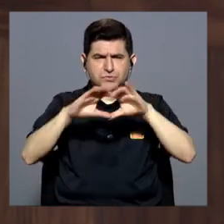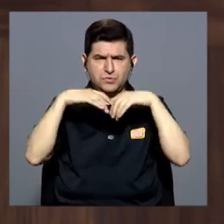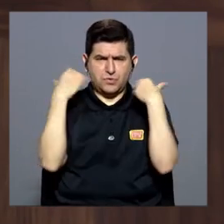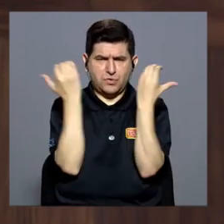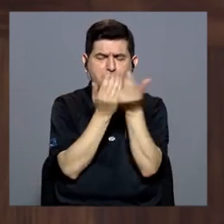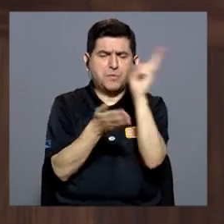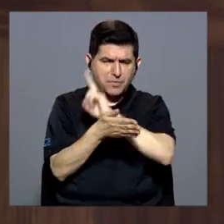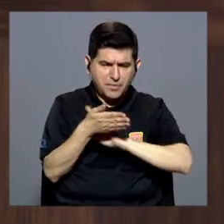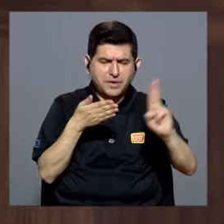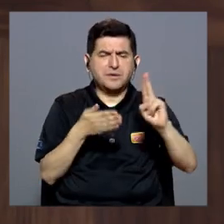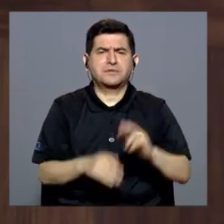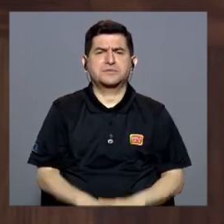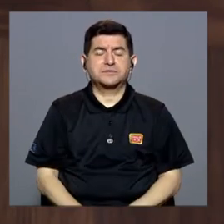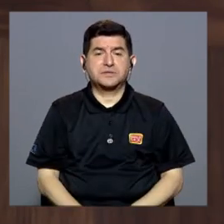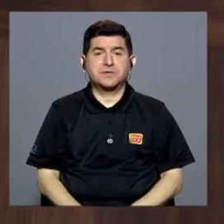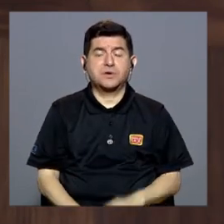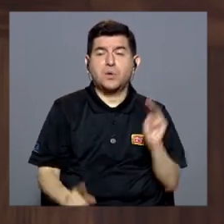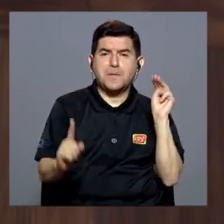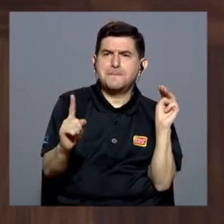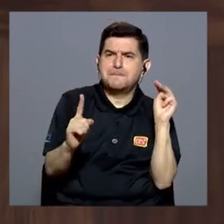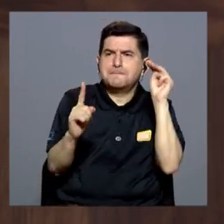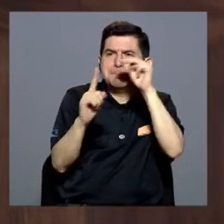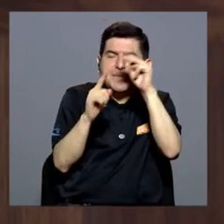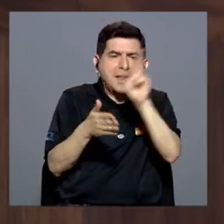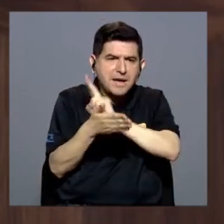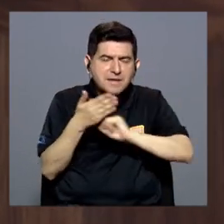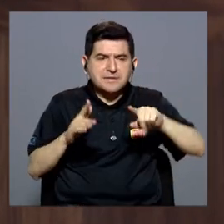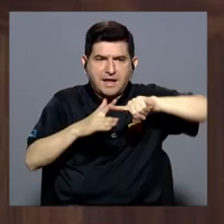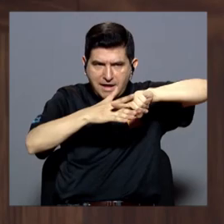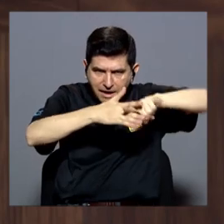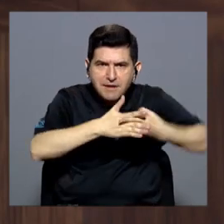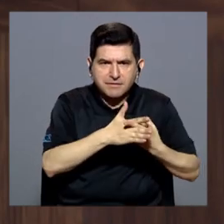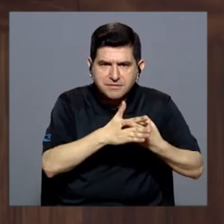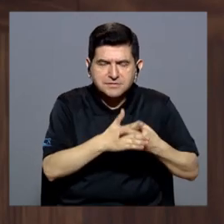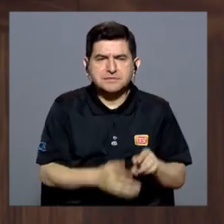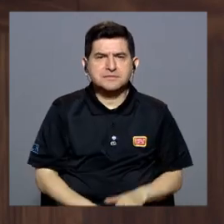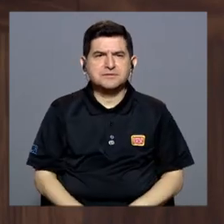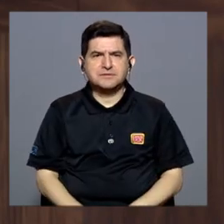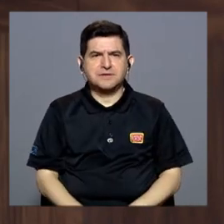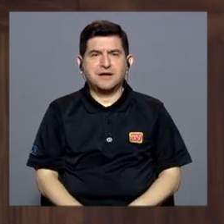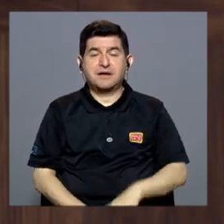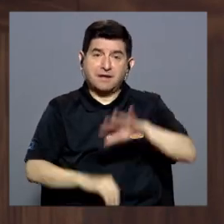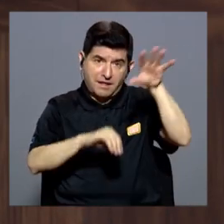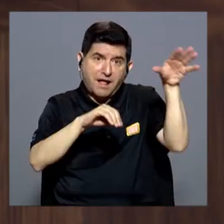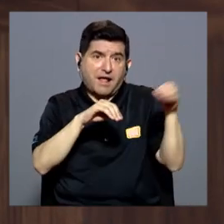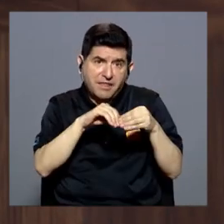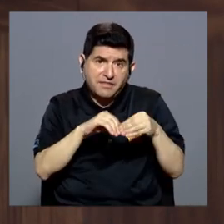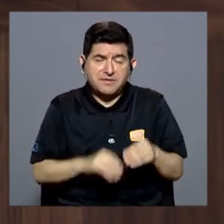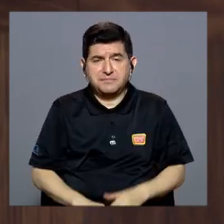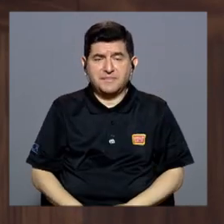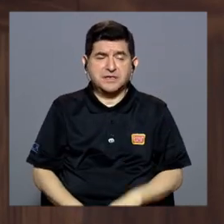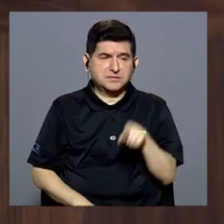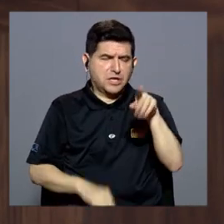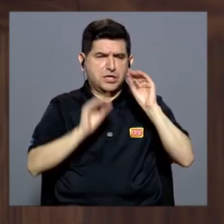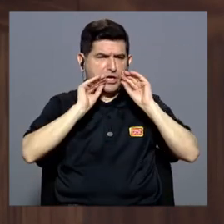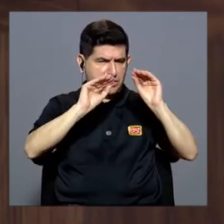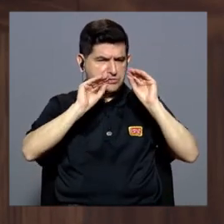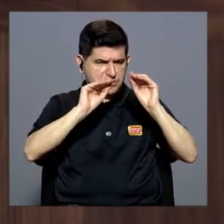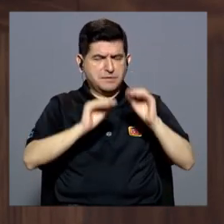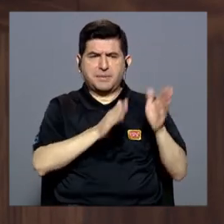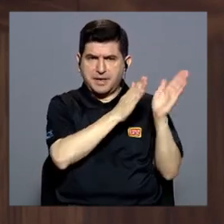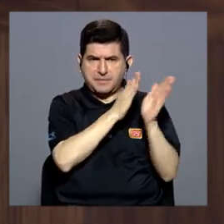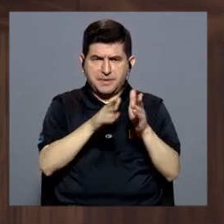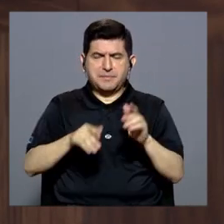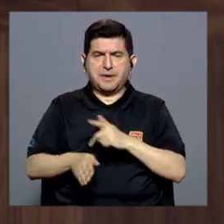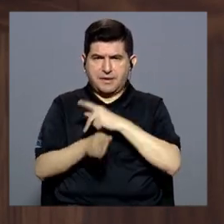don Henning. En realidad la misión de la universidad desde que nació, además de la docencia, que es formar